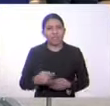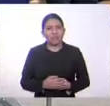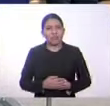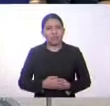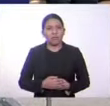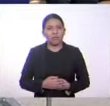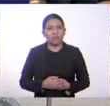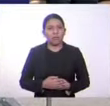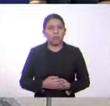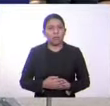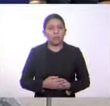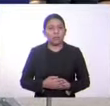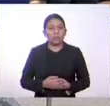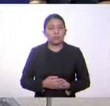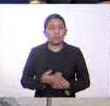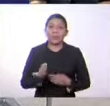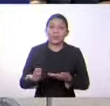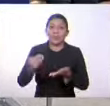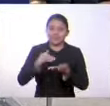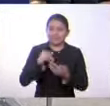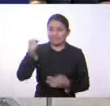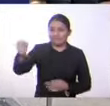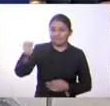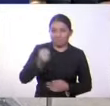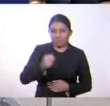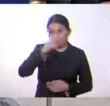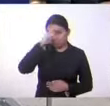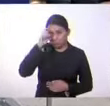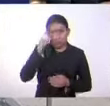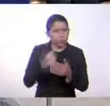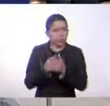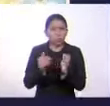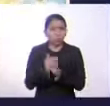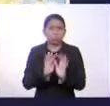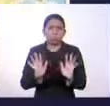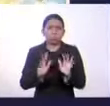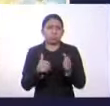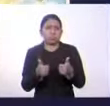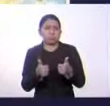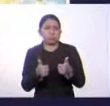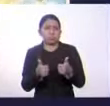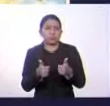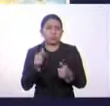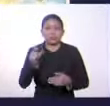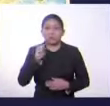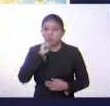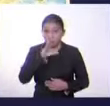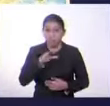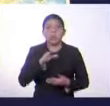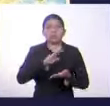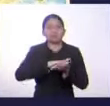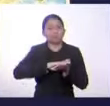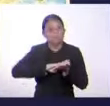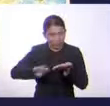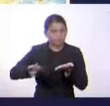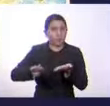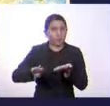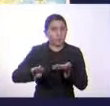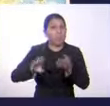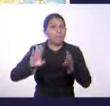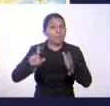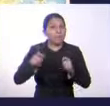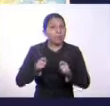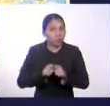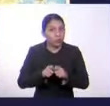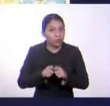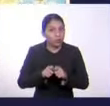nuevamente contrata a este joven, pues no hay problema, porque incluso dice ahí que le dio una indemnización. Pero el punto importante